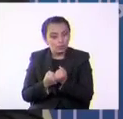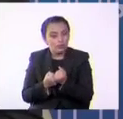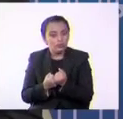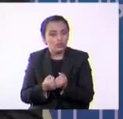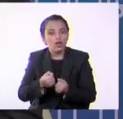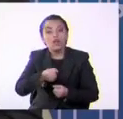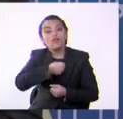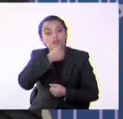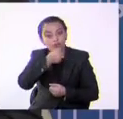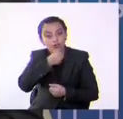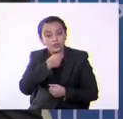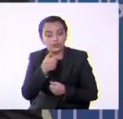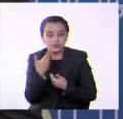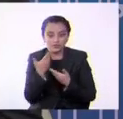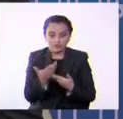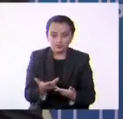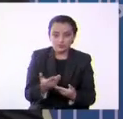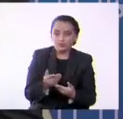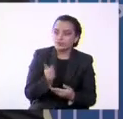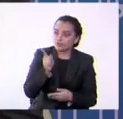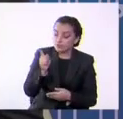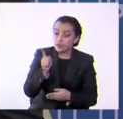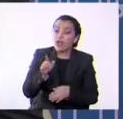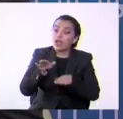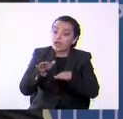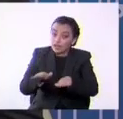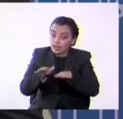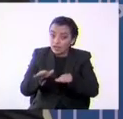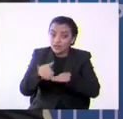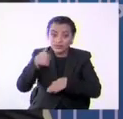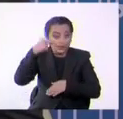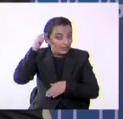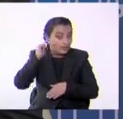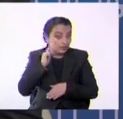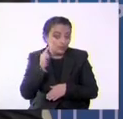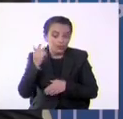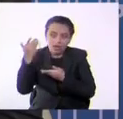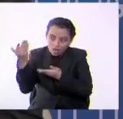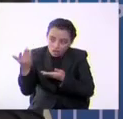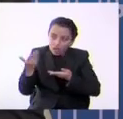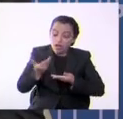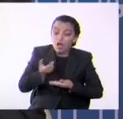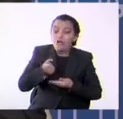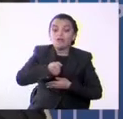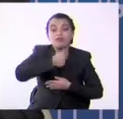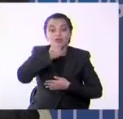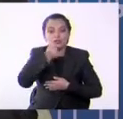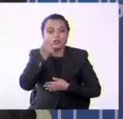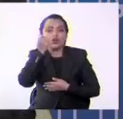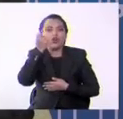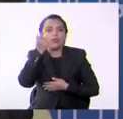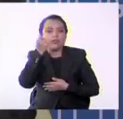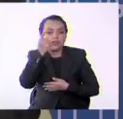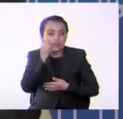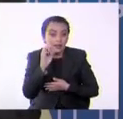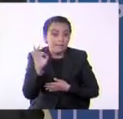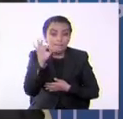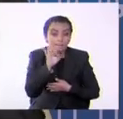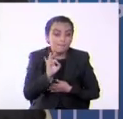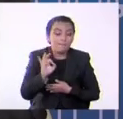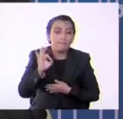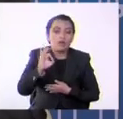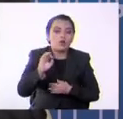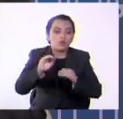esta ocasión al economista José Luis, que nos ha aportado y nos ha ayudado a comprender cómo la